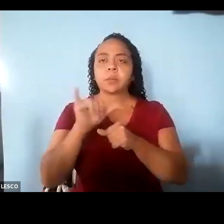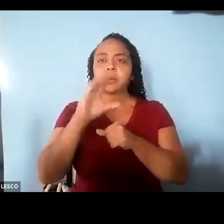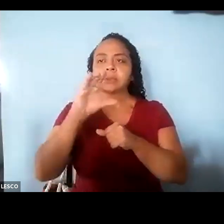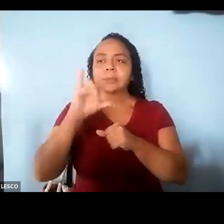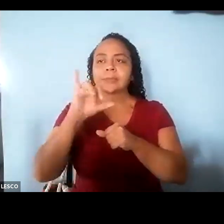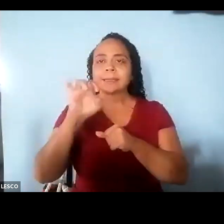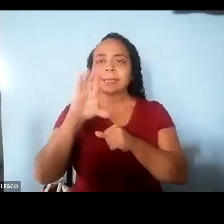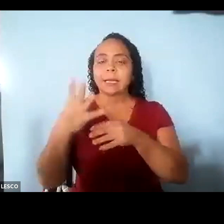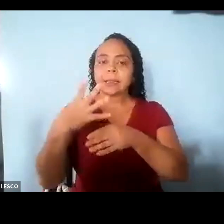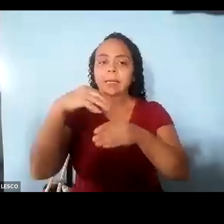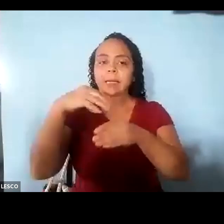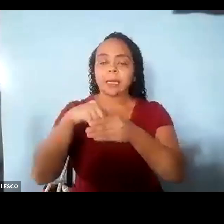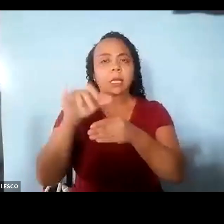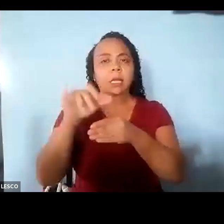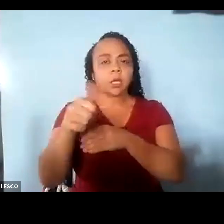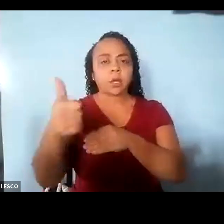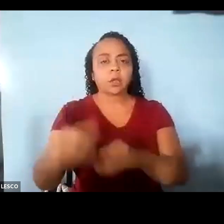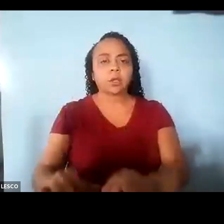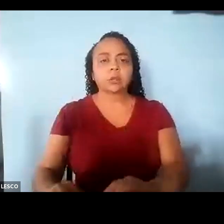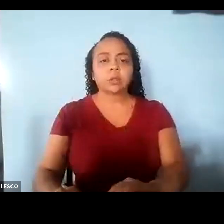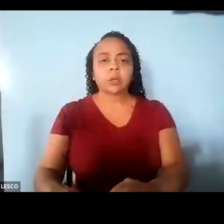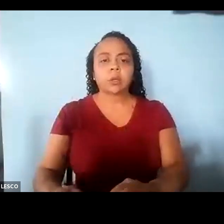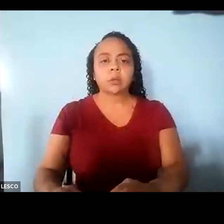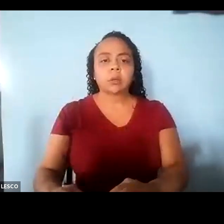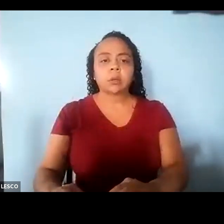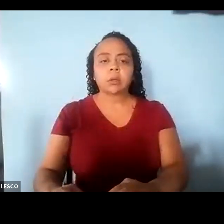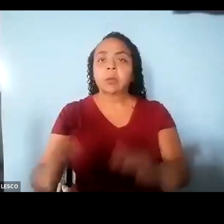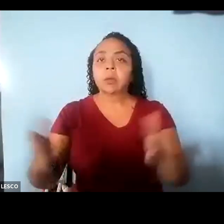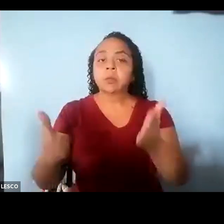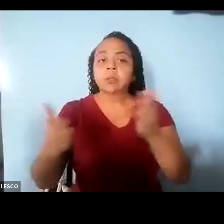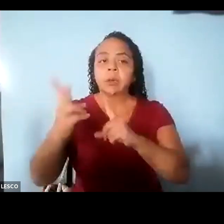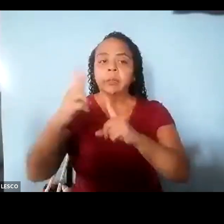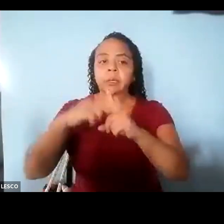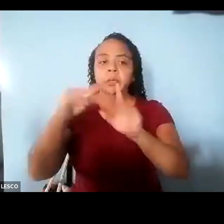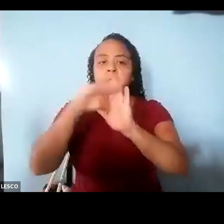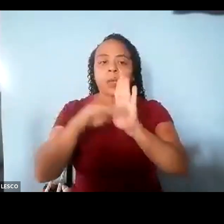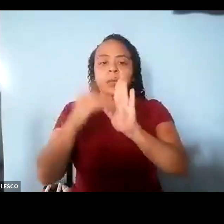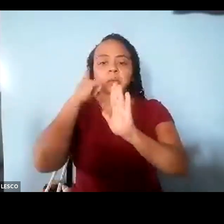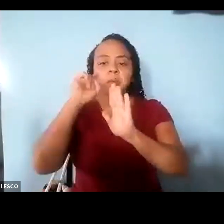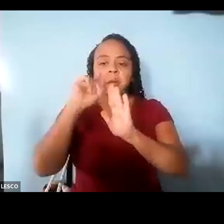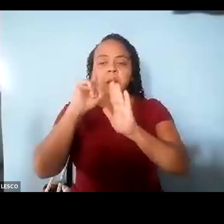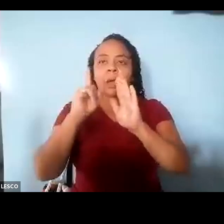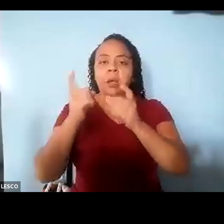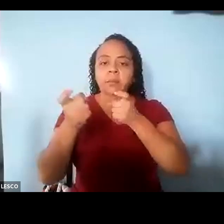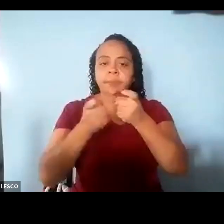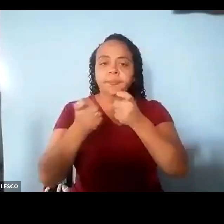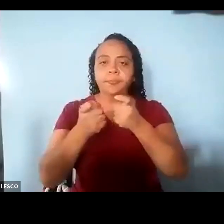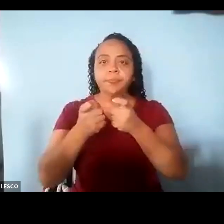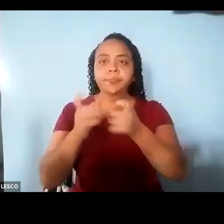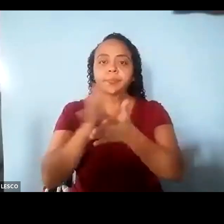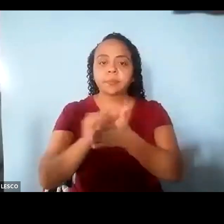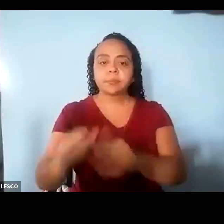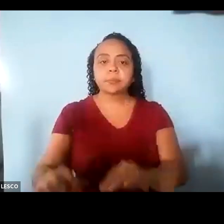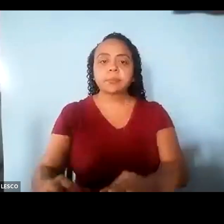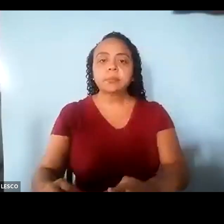integrarse entre otros que estamos impulsando la aplicación de medidas para la gestión integral del riesgo de desastres realizando